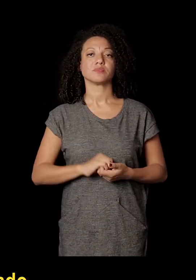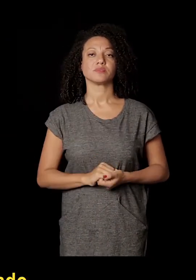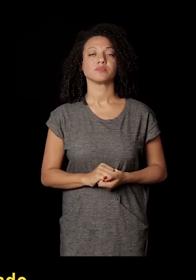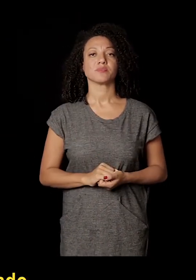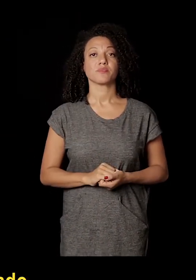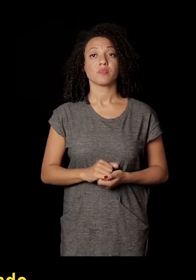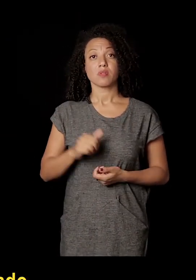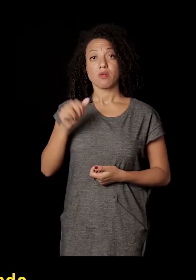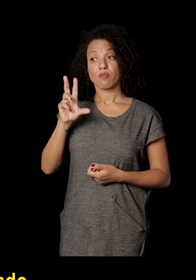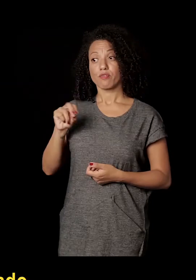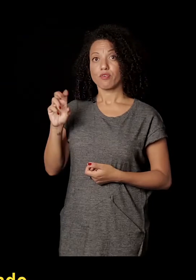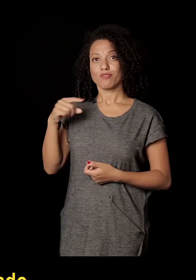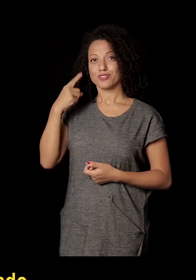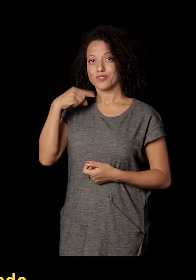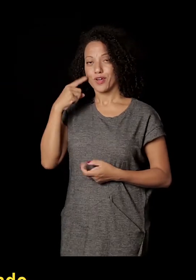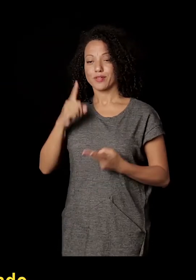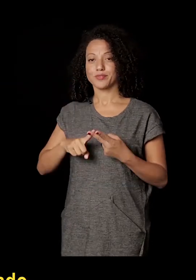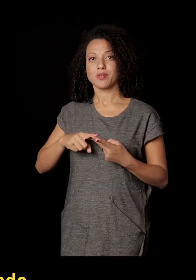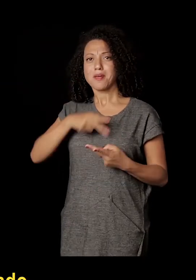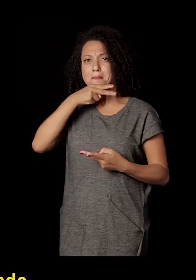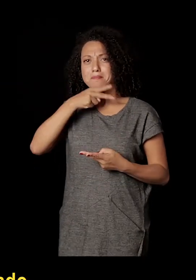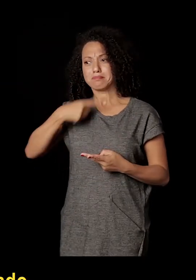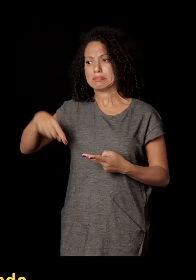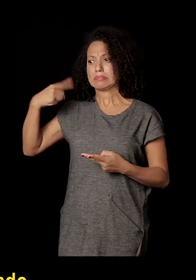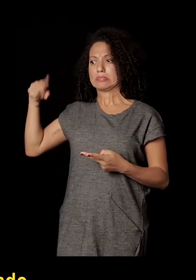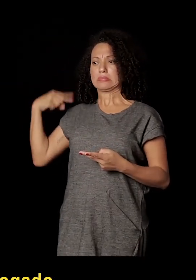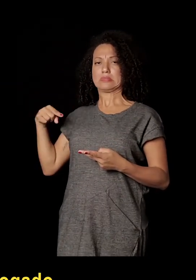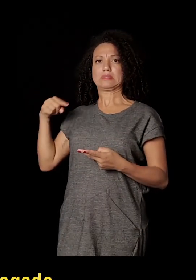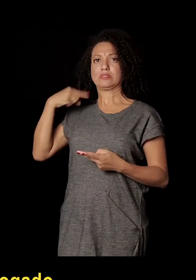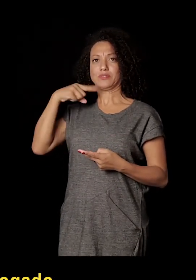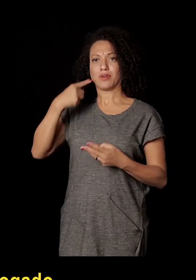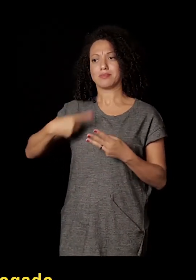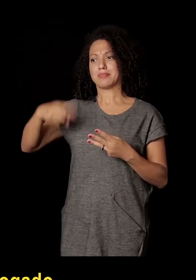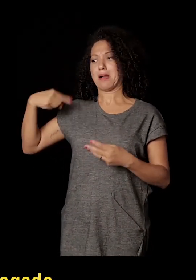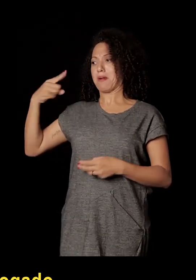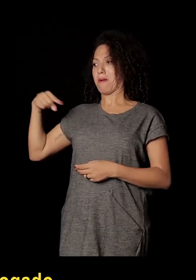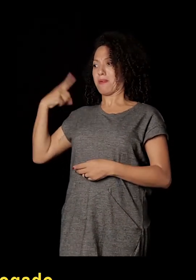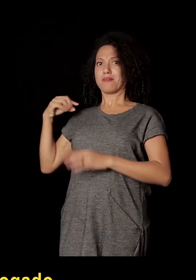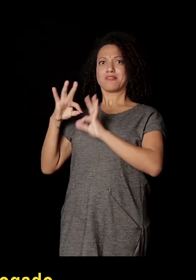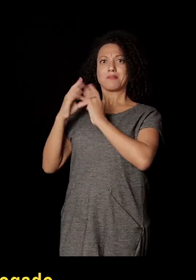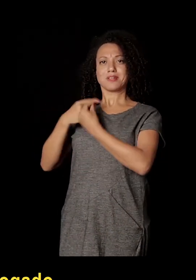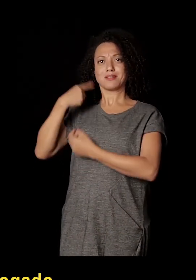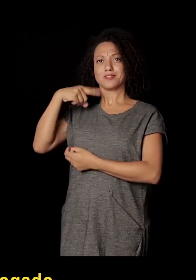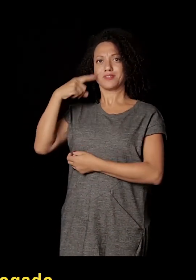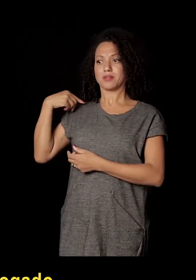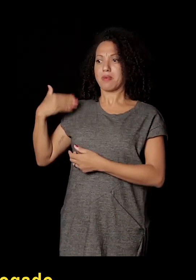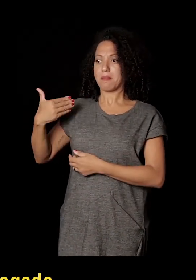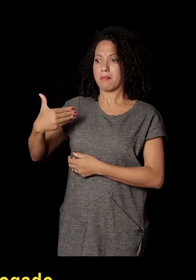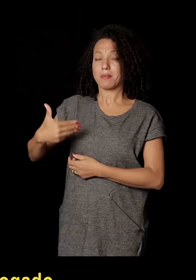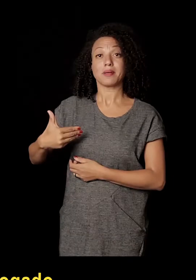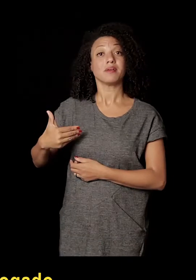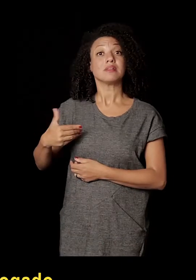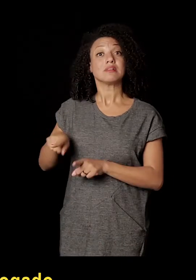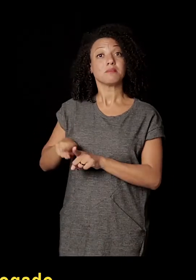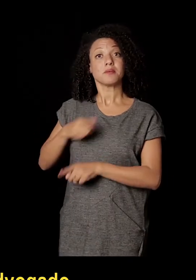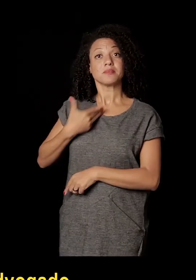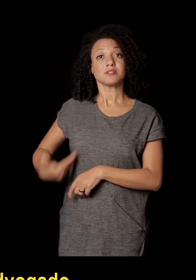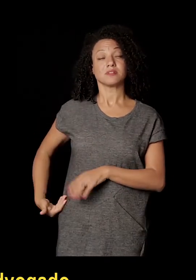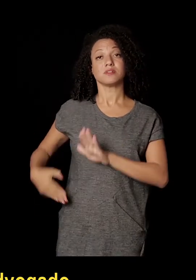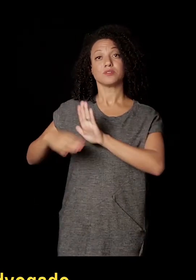Mi abuelo había sido abogado, mi bisabuelo había sido abogado, mi tatarabuelo había sido abogado y había sido presidente del